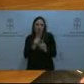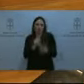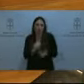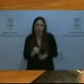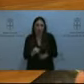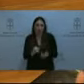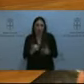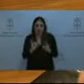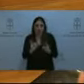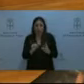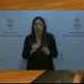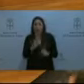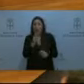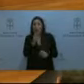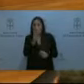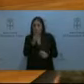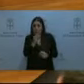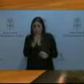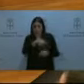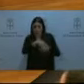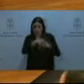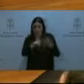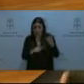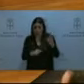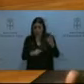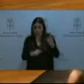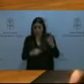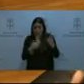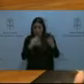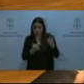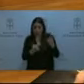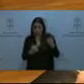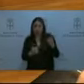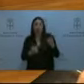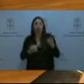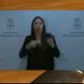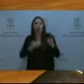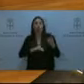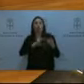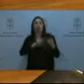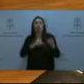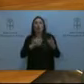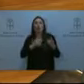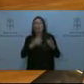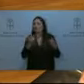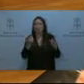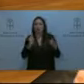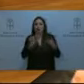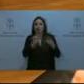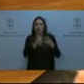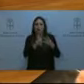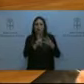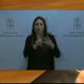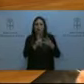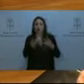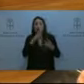pues de las tres promesas que les acabo de decir, solo se cumplió una, la de la señora Mercedes Fernández, porque el